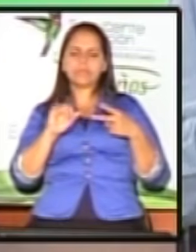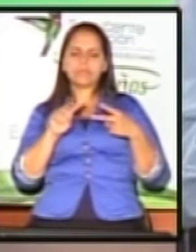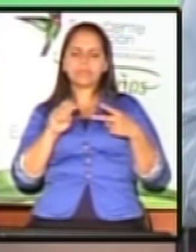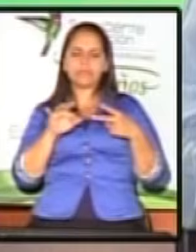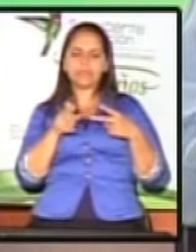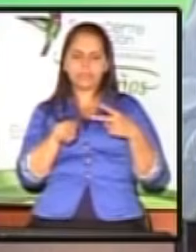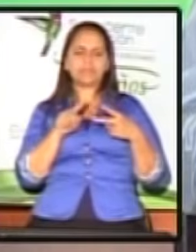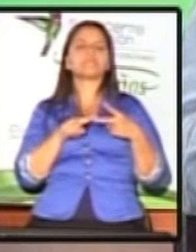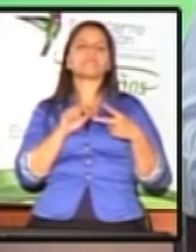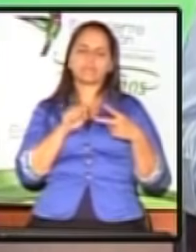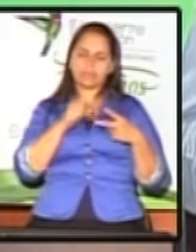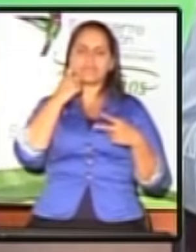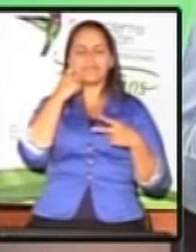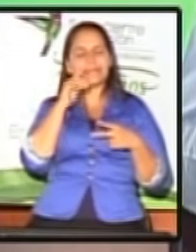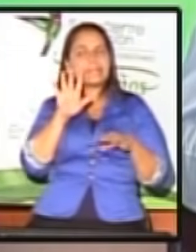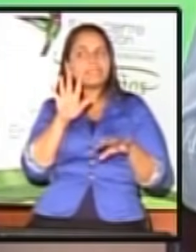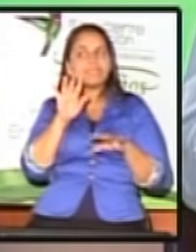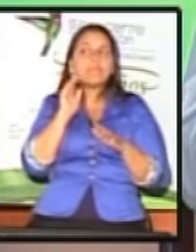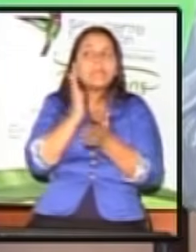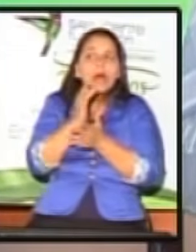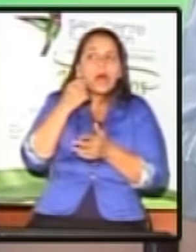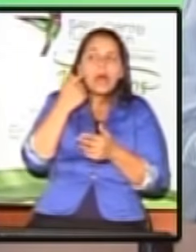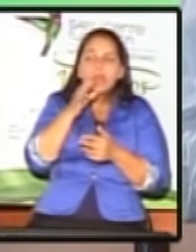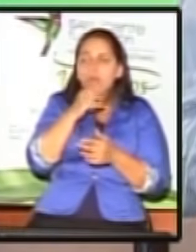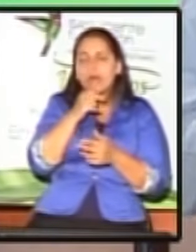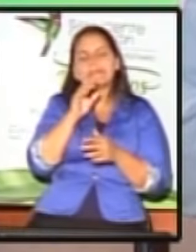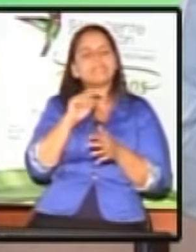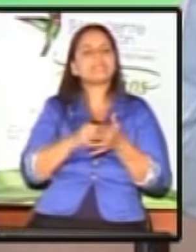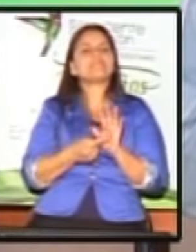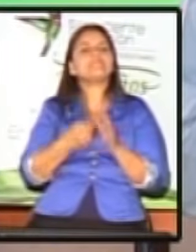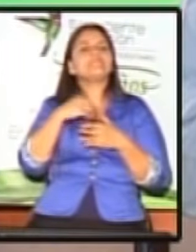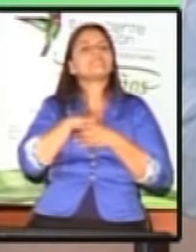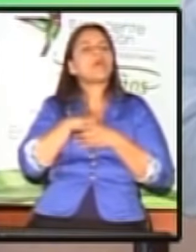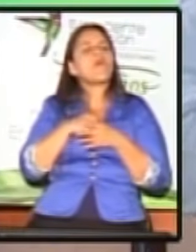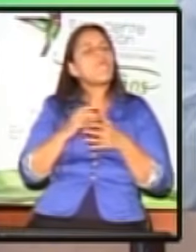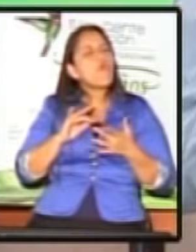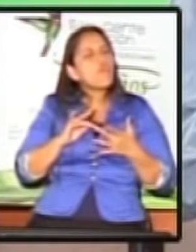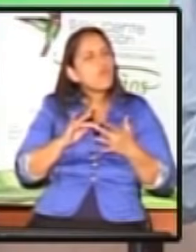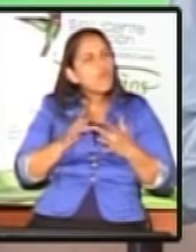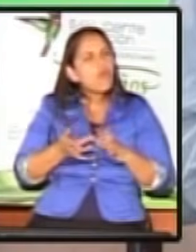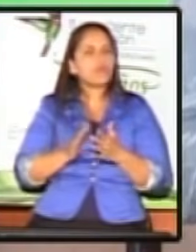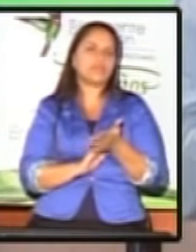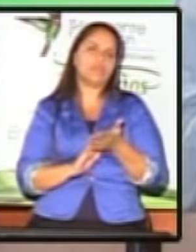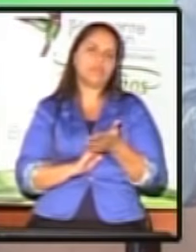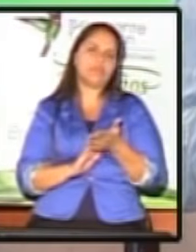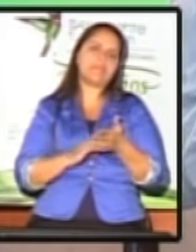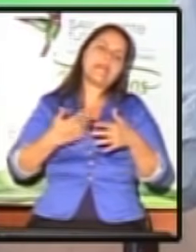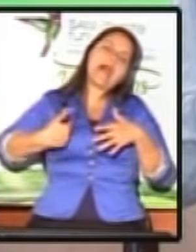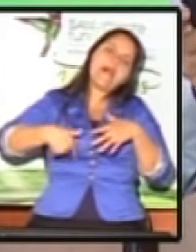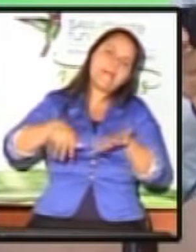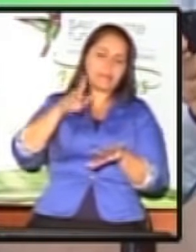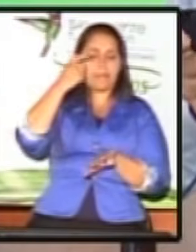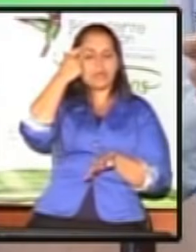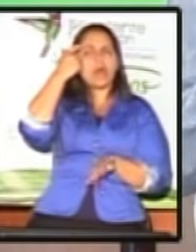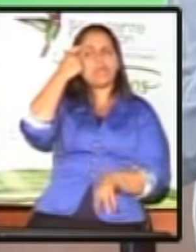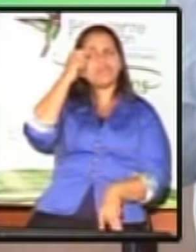la carbamazepina o sus derivados tienen efecto en modular el dolor. Entonces muchas veces creemos saber